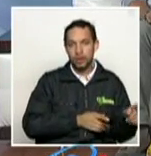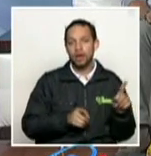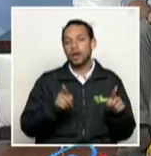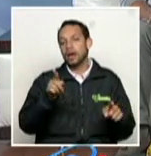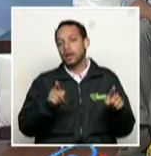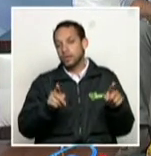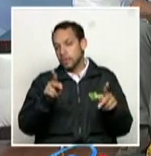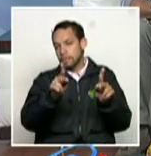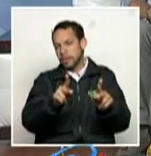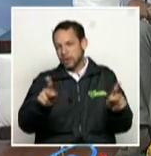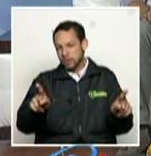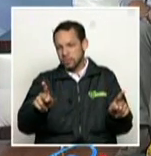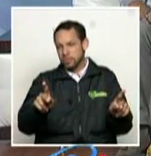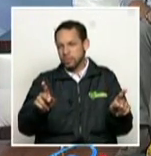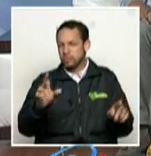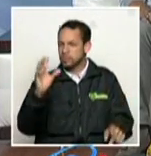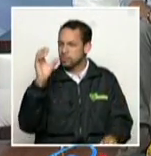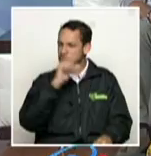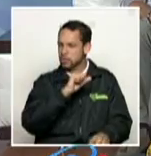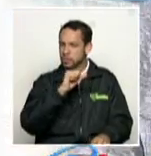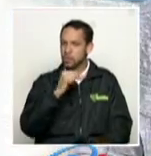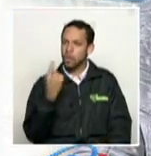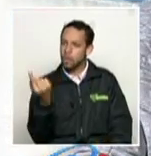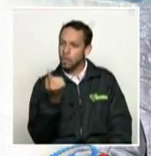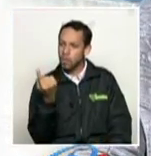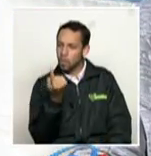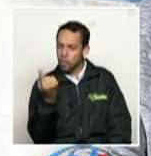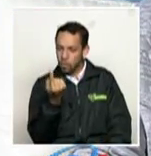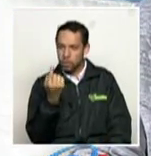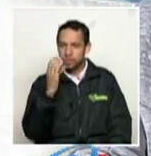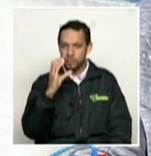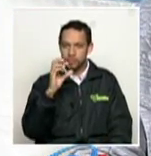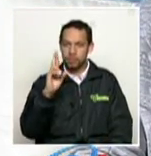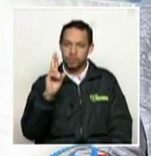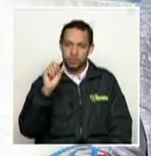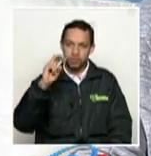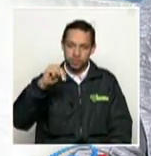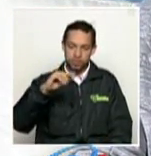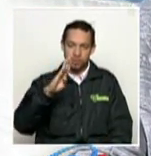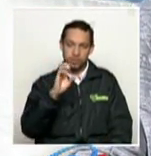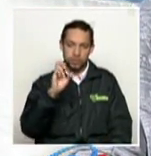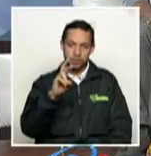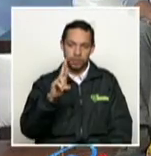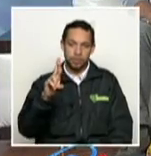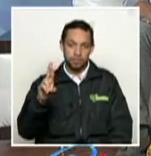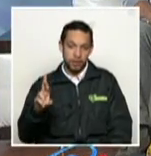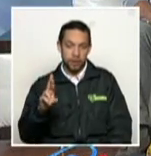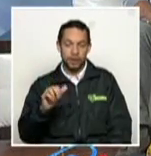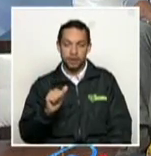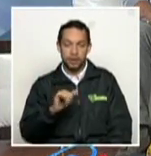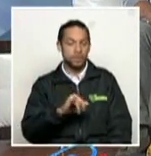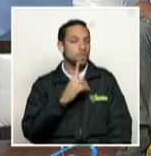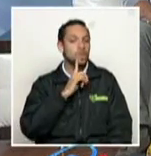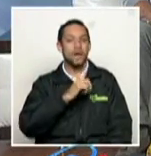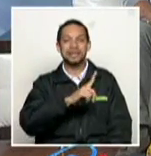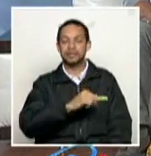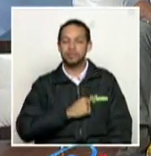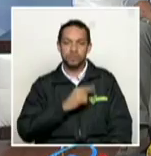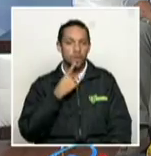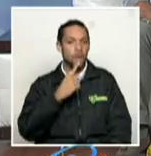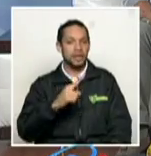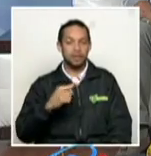podrá preguntarse, bueno, yo estoy consumiendo jugo de cranberry. No sirve. No sirve. Es que el jugo es